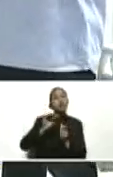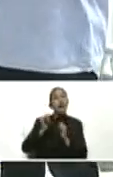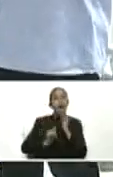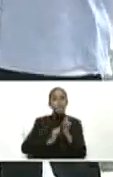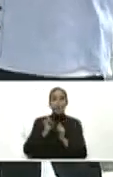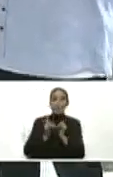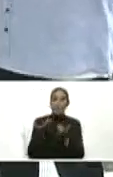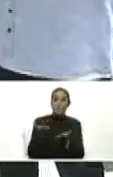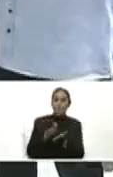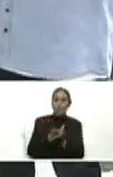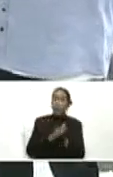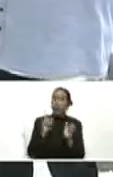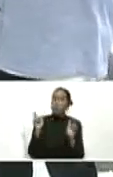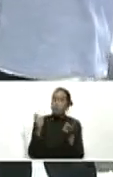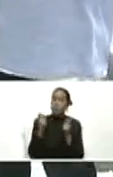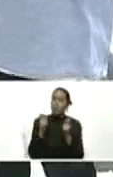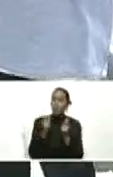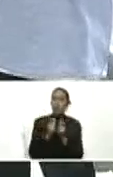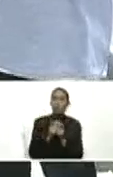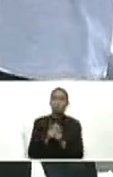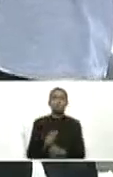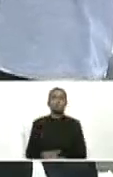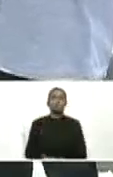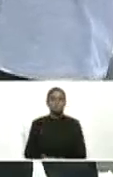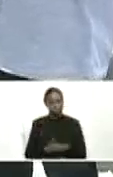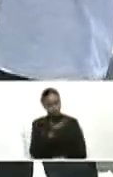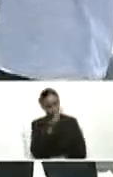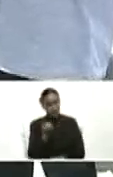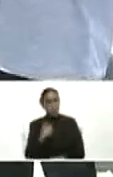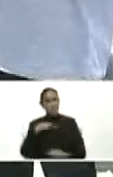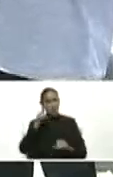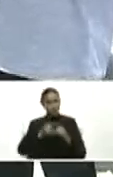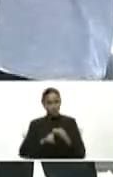a que necesitamos. Bueno, Silita, ven acá, la primera combatiente.